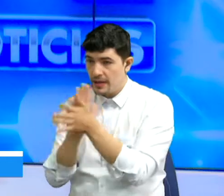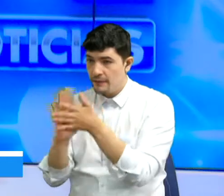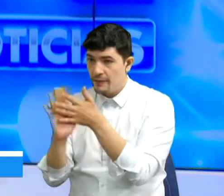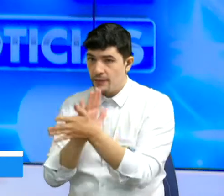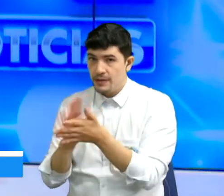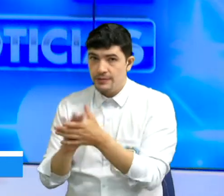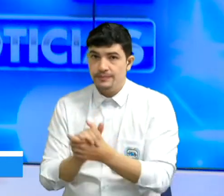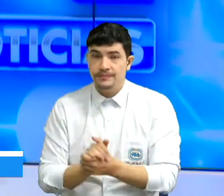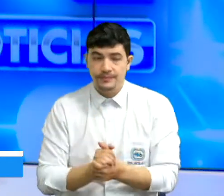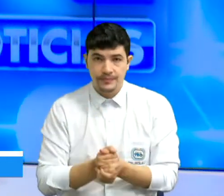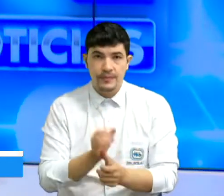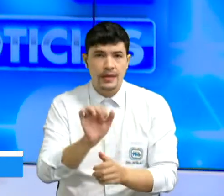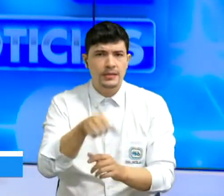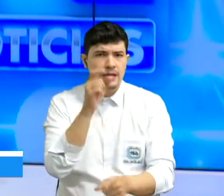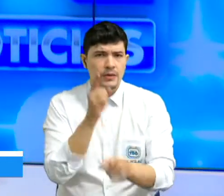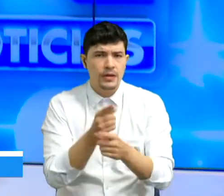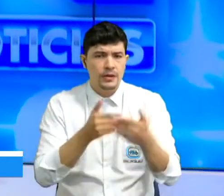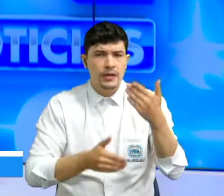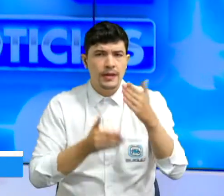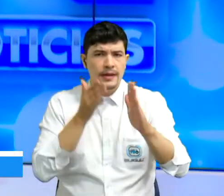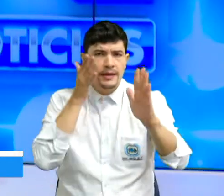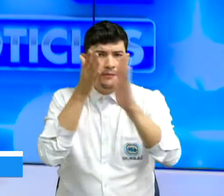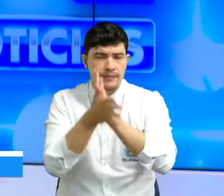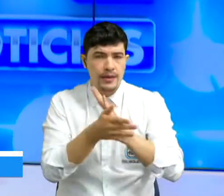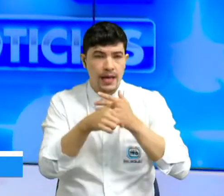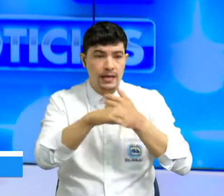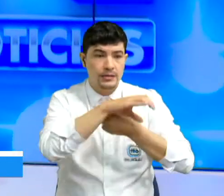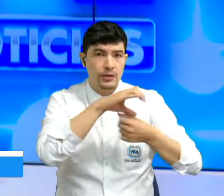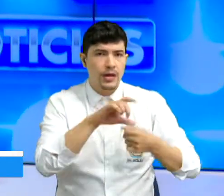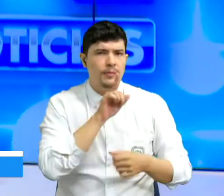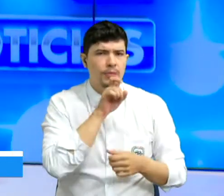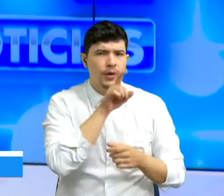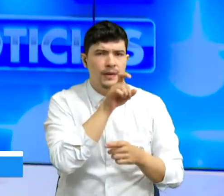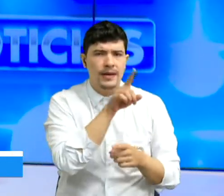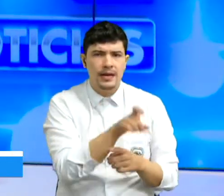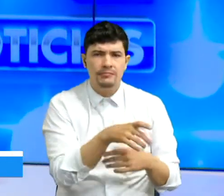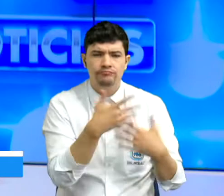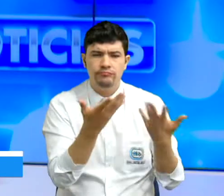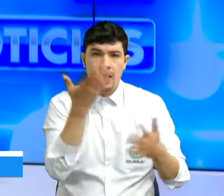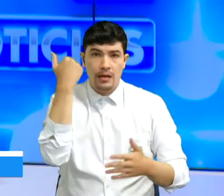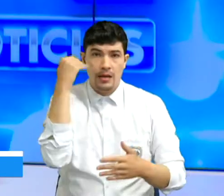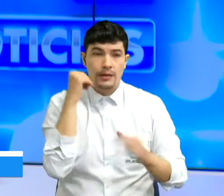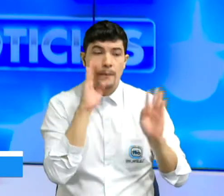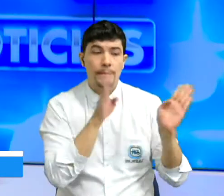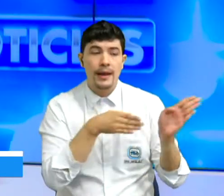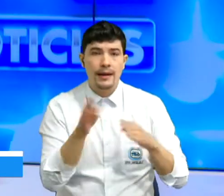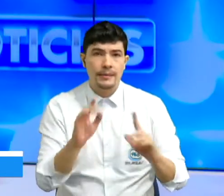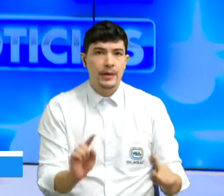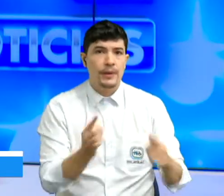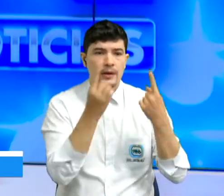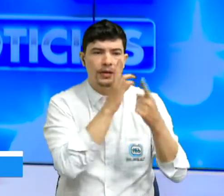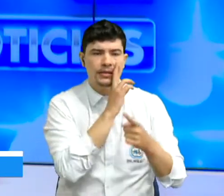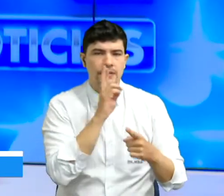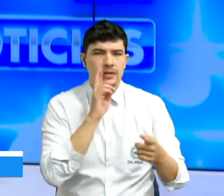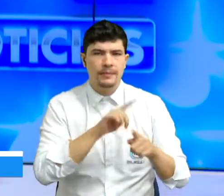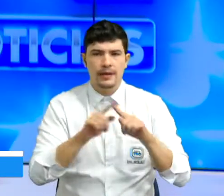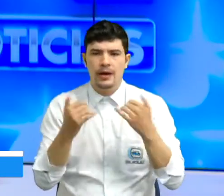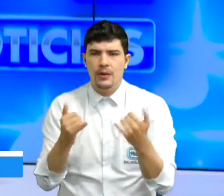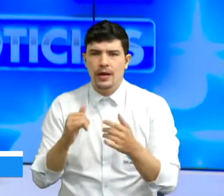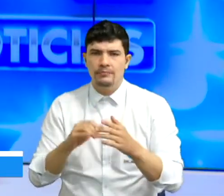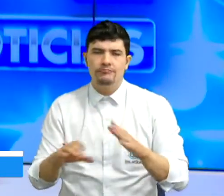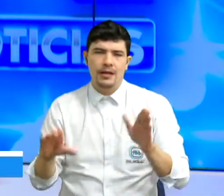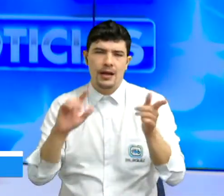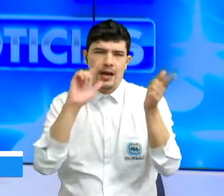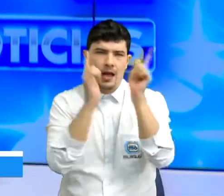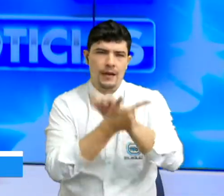que en bucaramanga se presentan novedades frente al posible piloto de reapertura de los restaurantes el cambio de categoría de la ciudad cambió